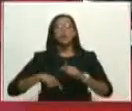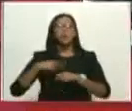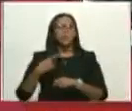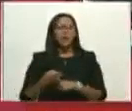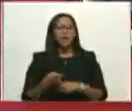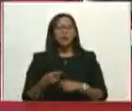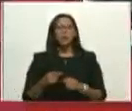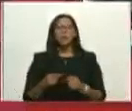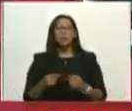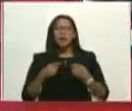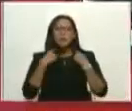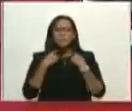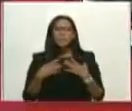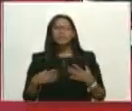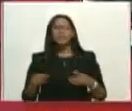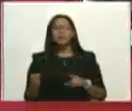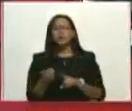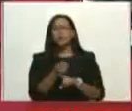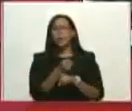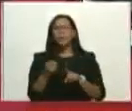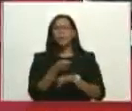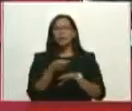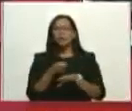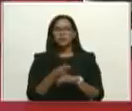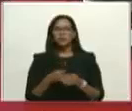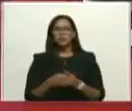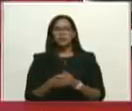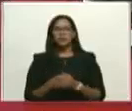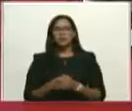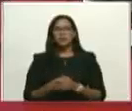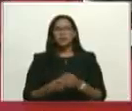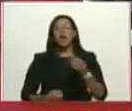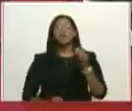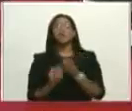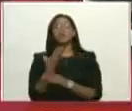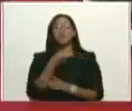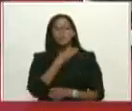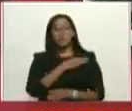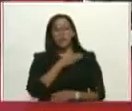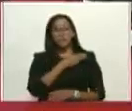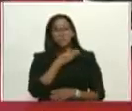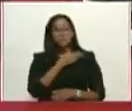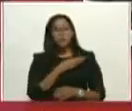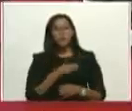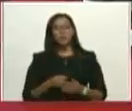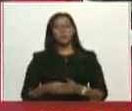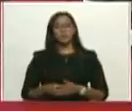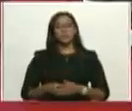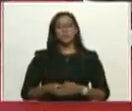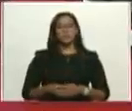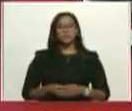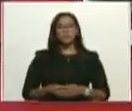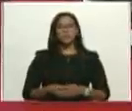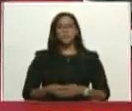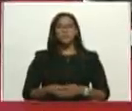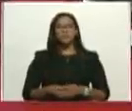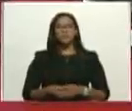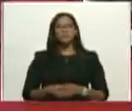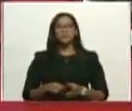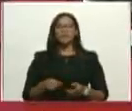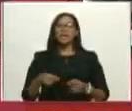derrota de los golpes de Estado, las misiones, la etapa de la fundación de las misiones y grandes misiones, la etapa